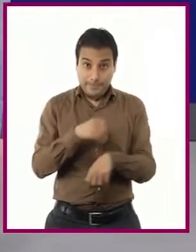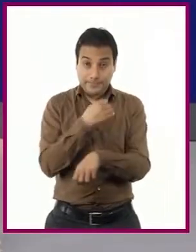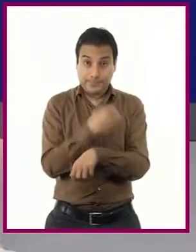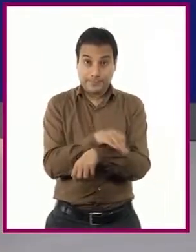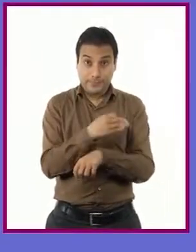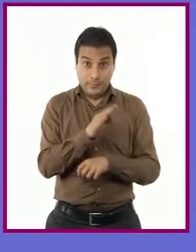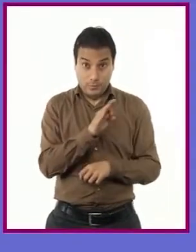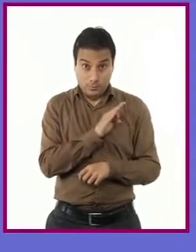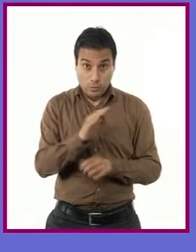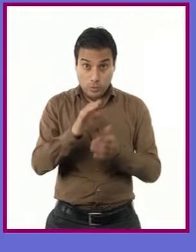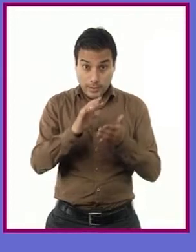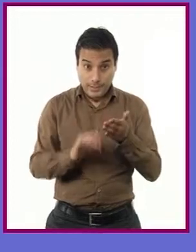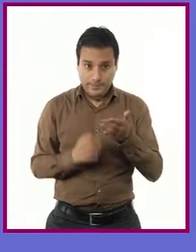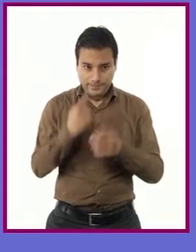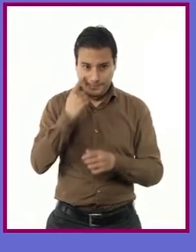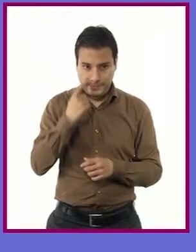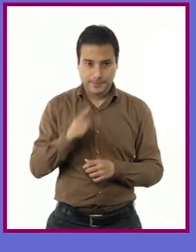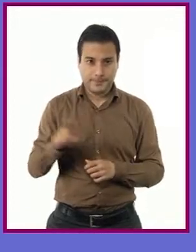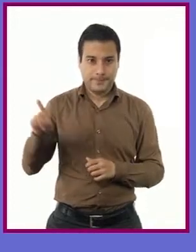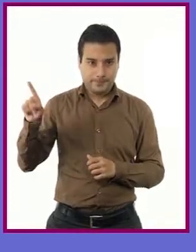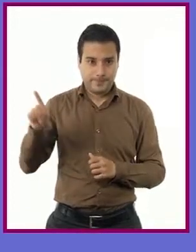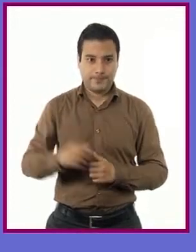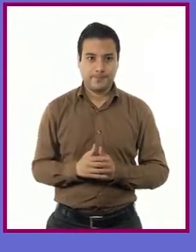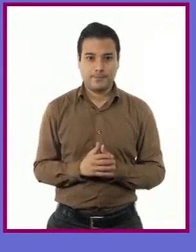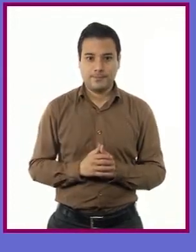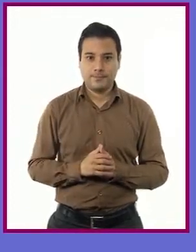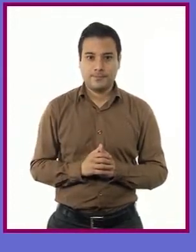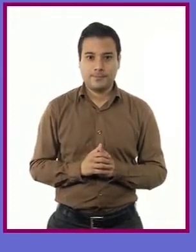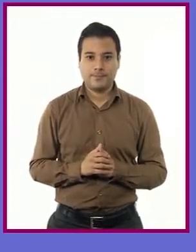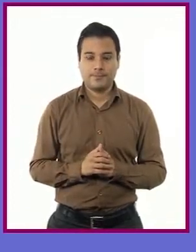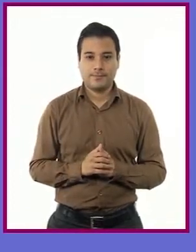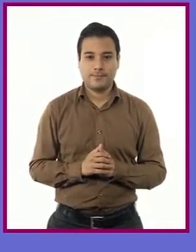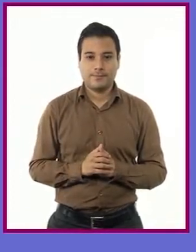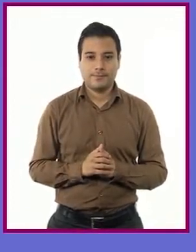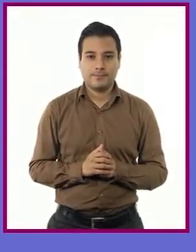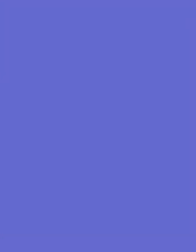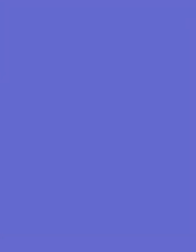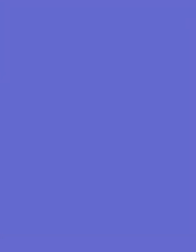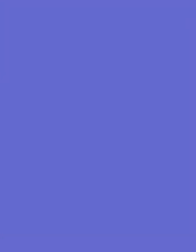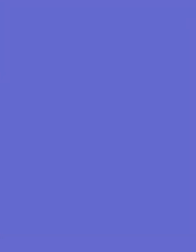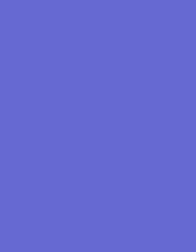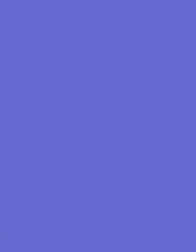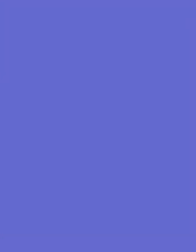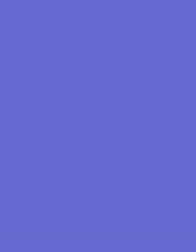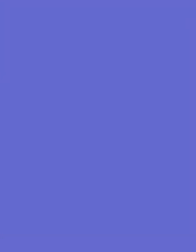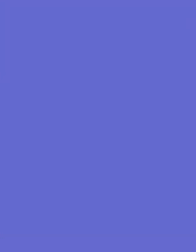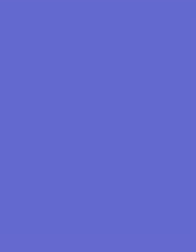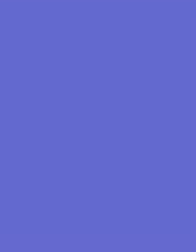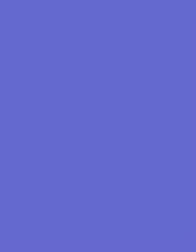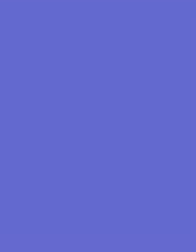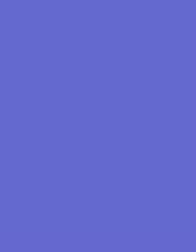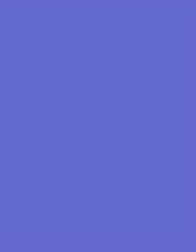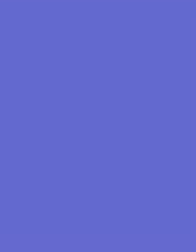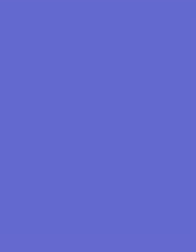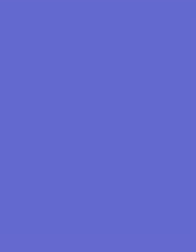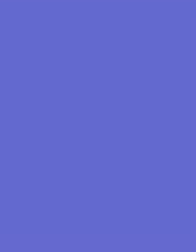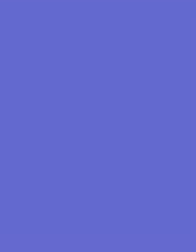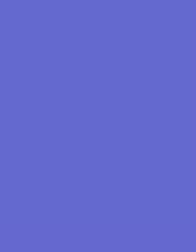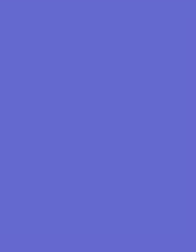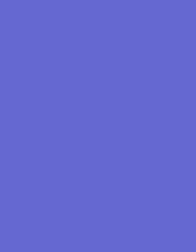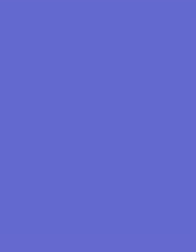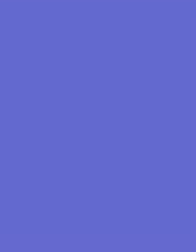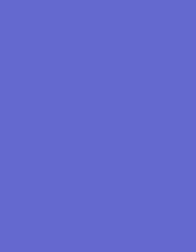Adelante. Reglamento de fútbol para el torneo final del ciclo escolar 2020-2021. A todos los grupos y grados que van